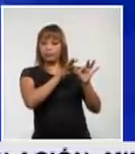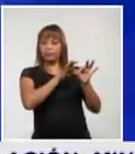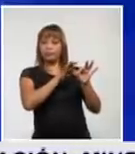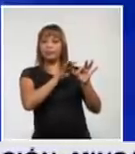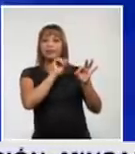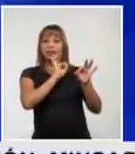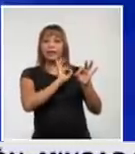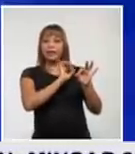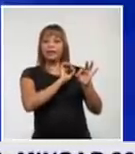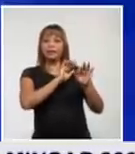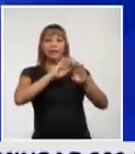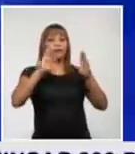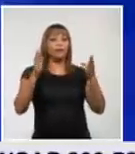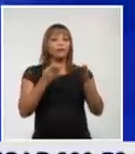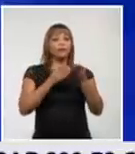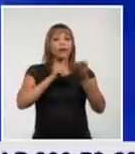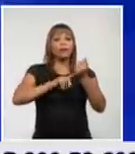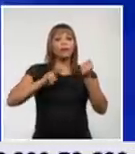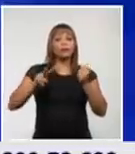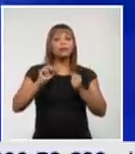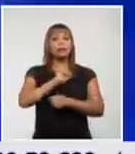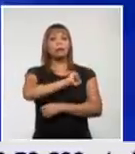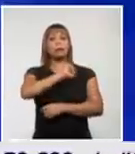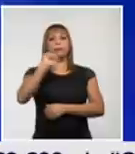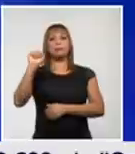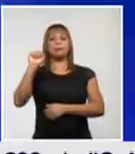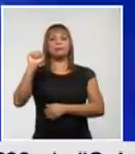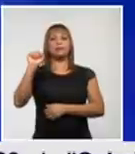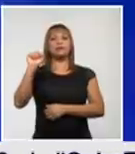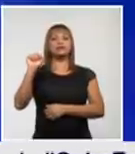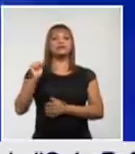Juventud, pues han logrado